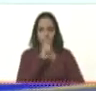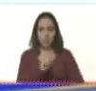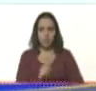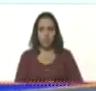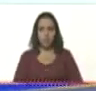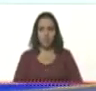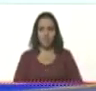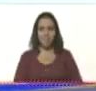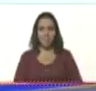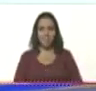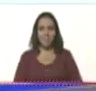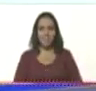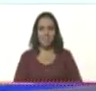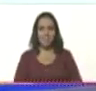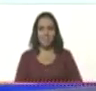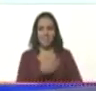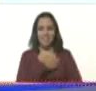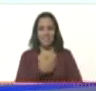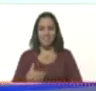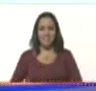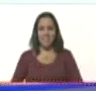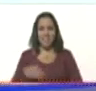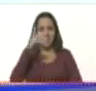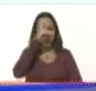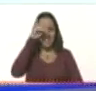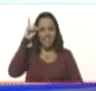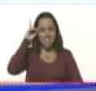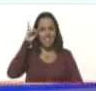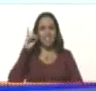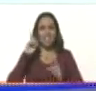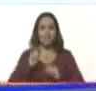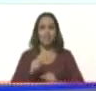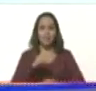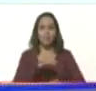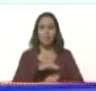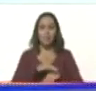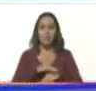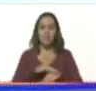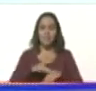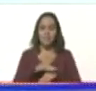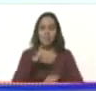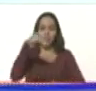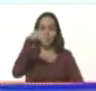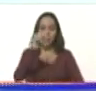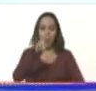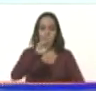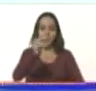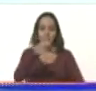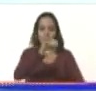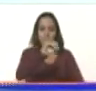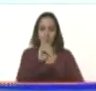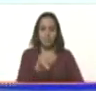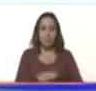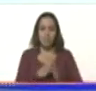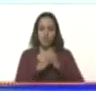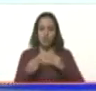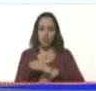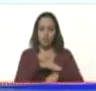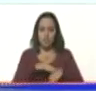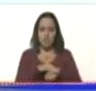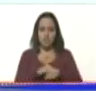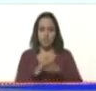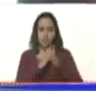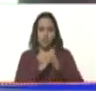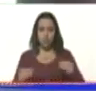a la vicepresidenta ejecutiva, Delcy Rodríguez, y al ministro Márquez, que todos los ministros y todas las